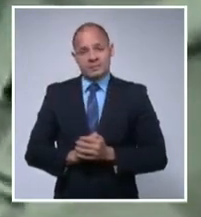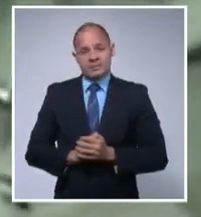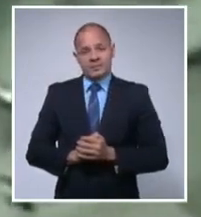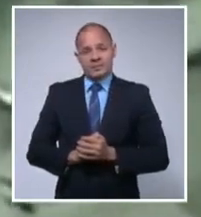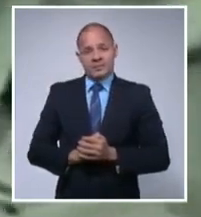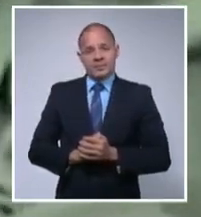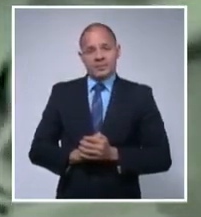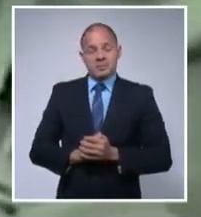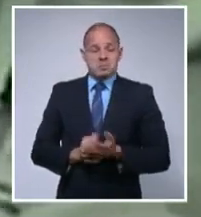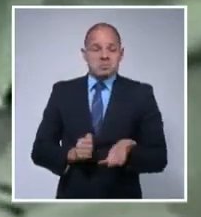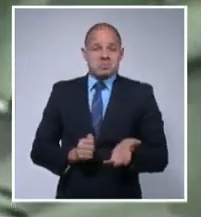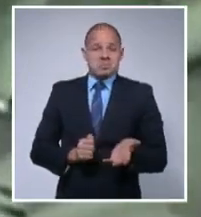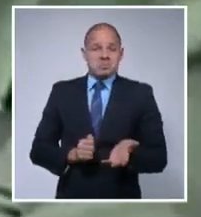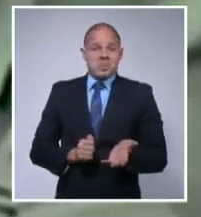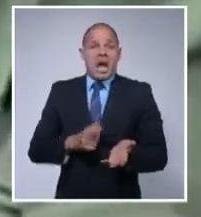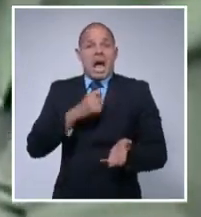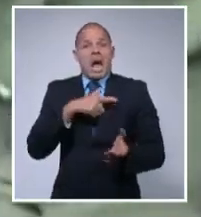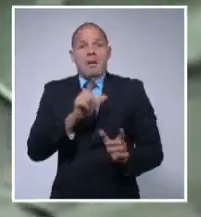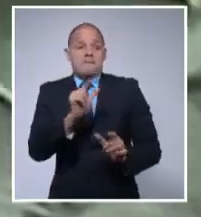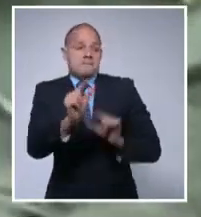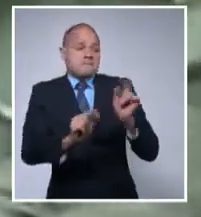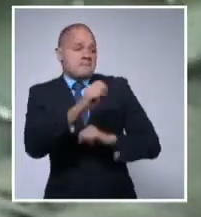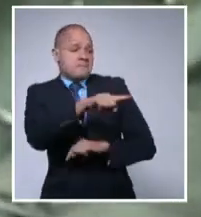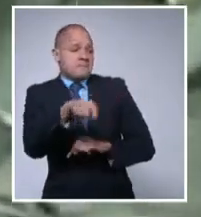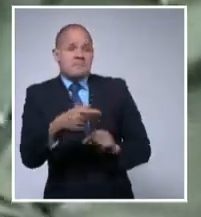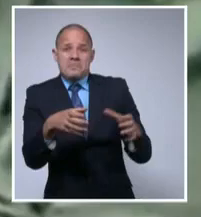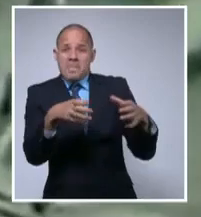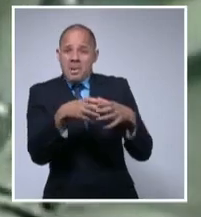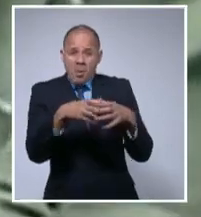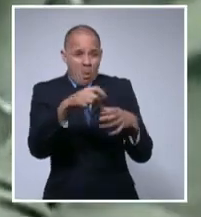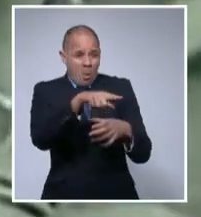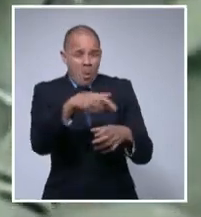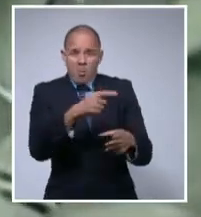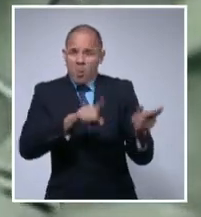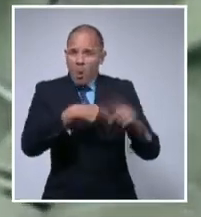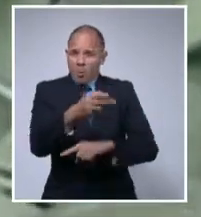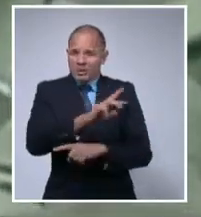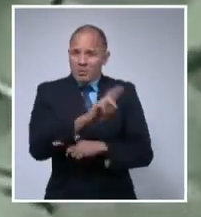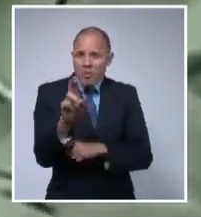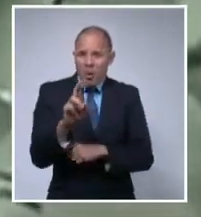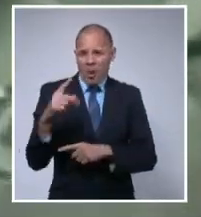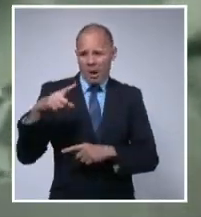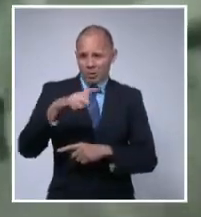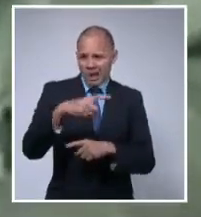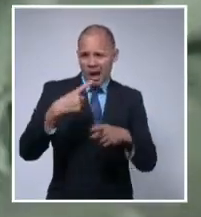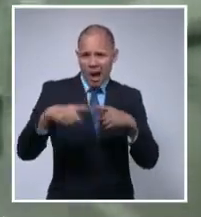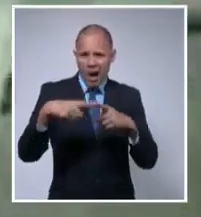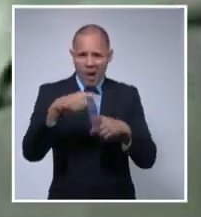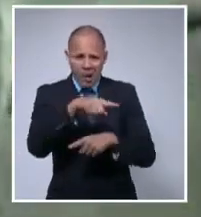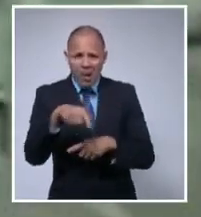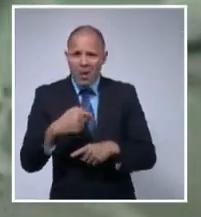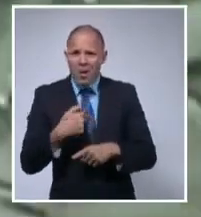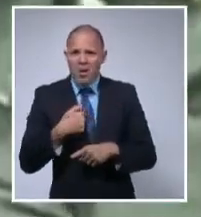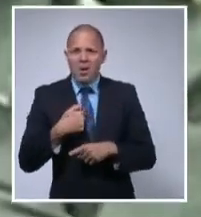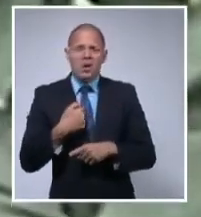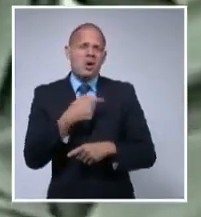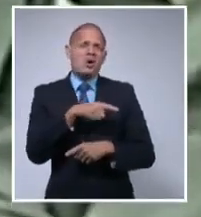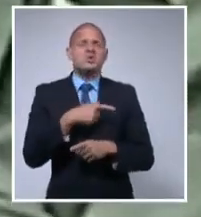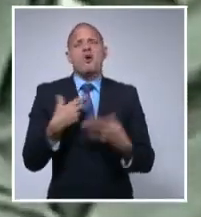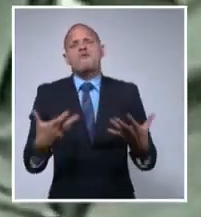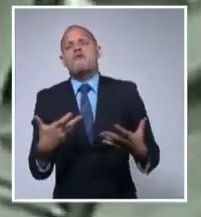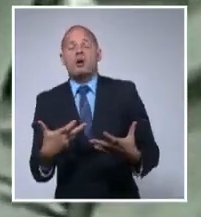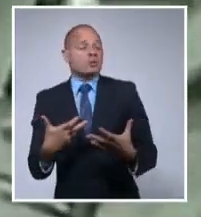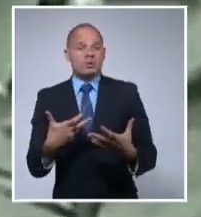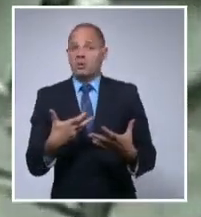Y tenemos que ser tolerantes con la gusanera y con la contrarrevolución. Eso es lo que hicieron estos infames que calumnian al